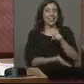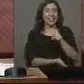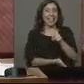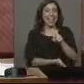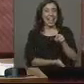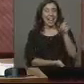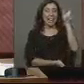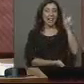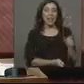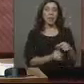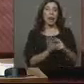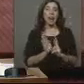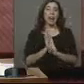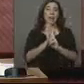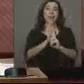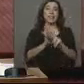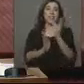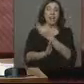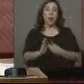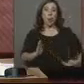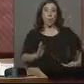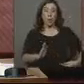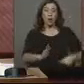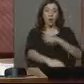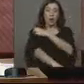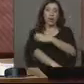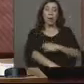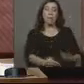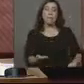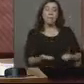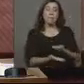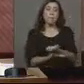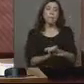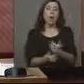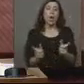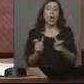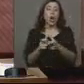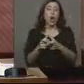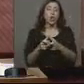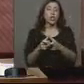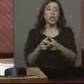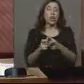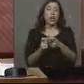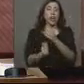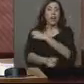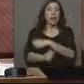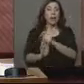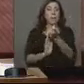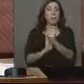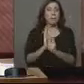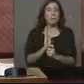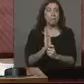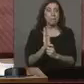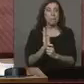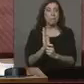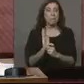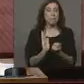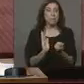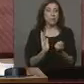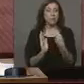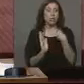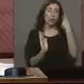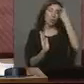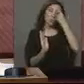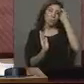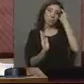calidad de ejecutivo del gobierno regional quien proponga al consejo regional su presupuesto y muchas otras atribuciones creo de